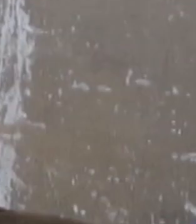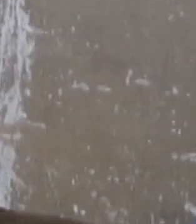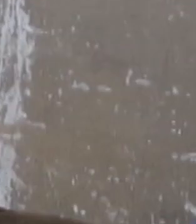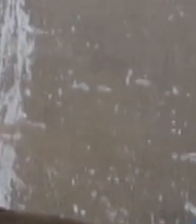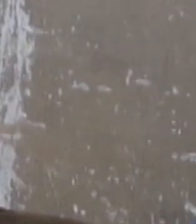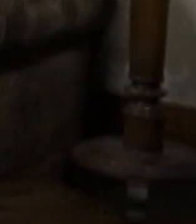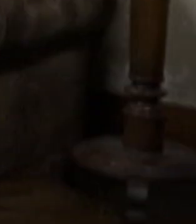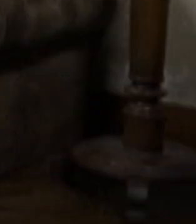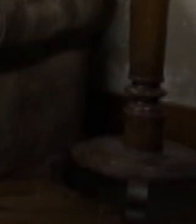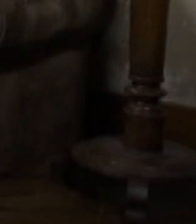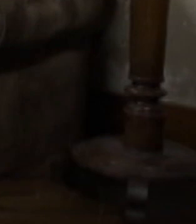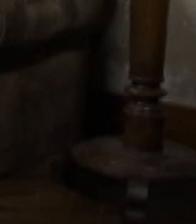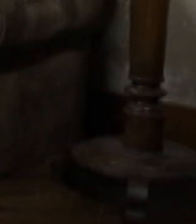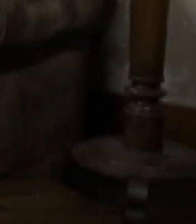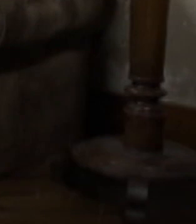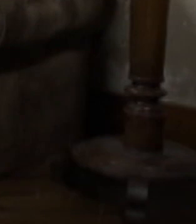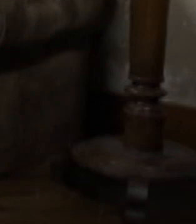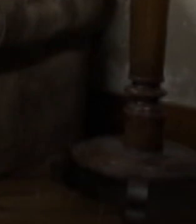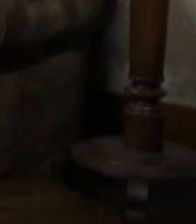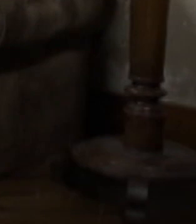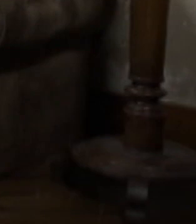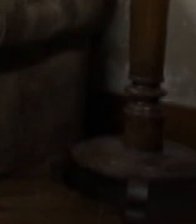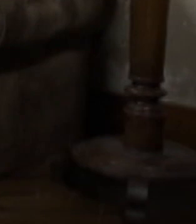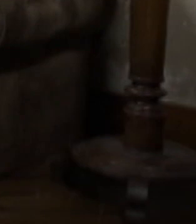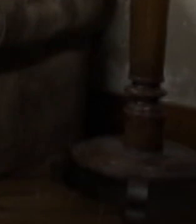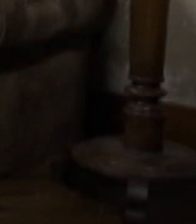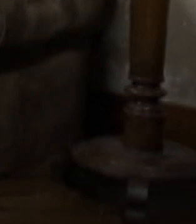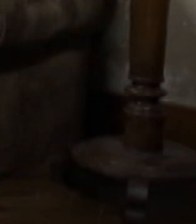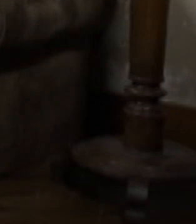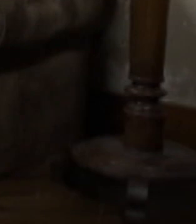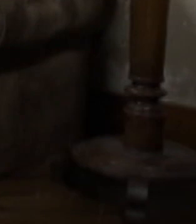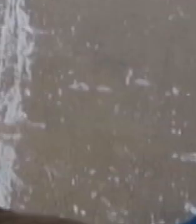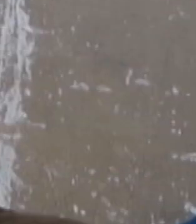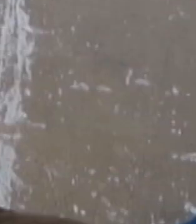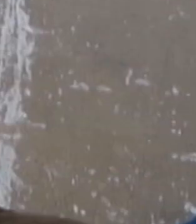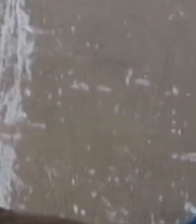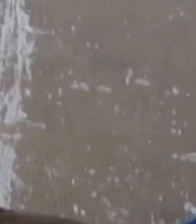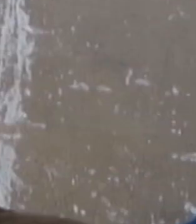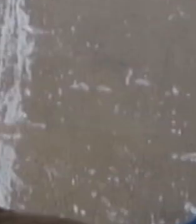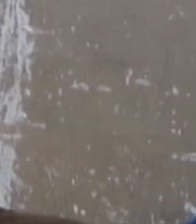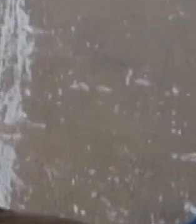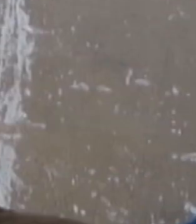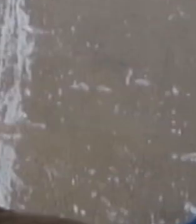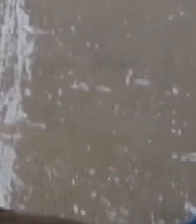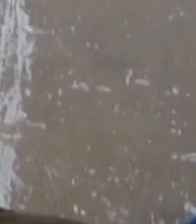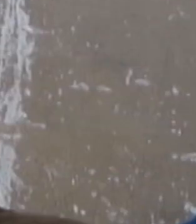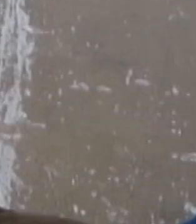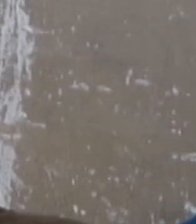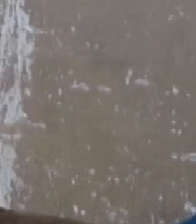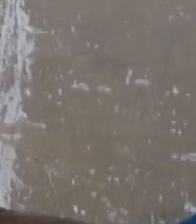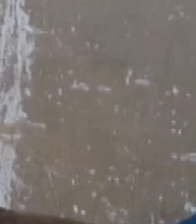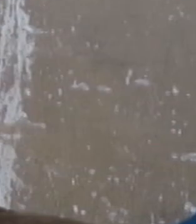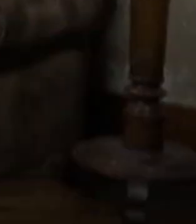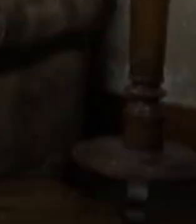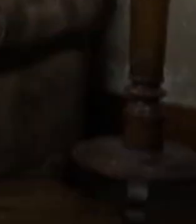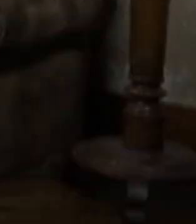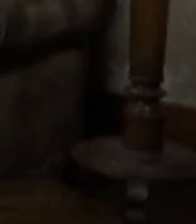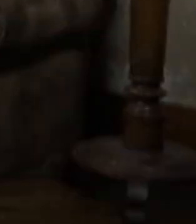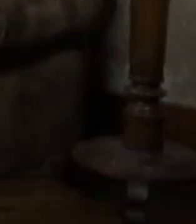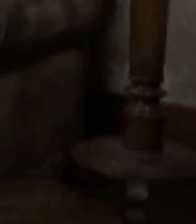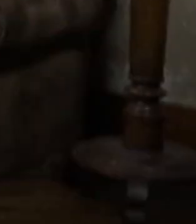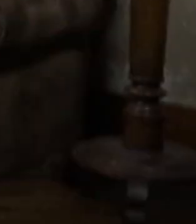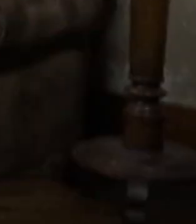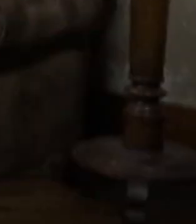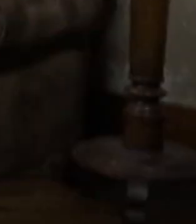Pretendemos que sea más ilustrativo que nunca, en un tema que es el lenguaje inclusivo. Lo primero de la comunicación es